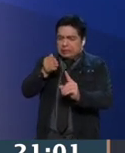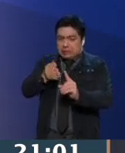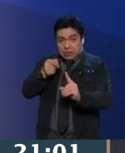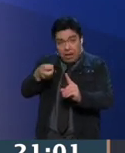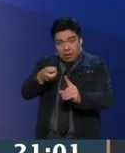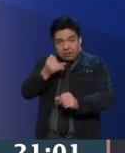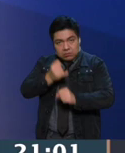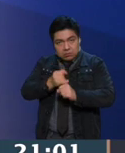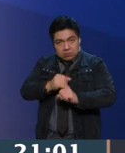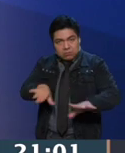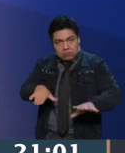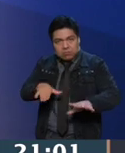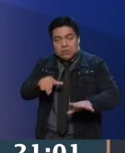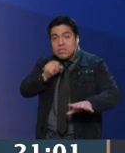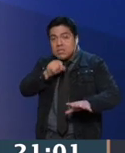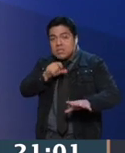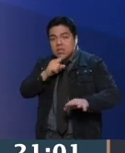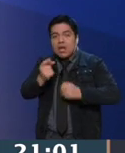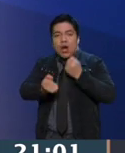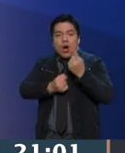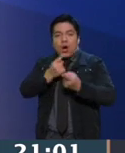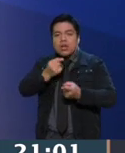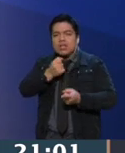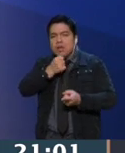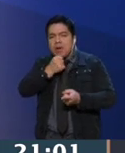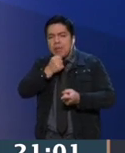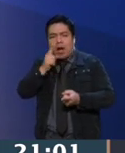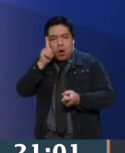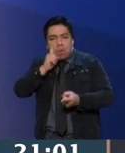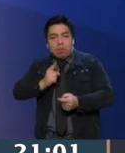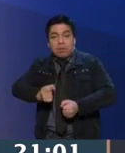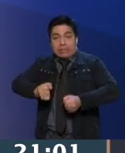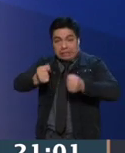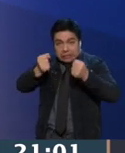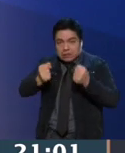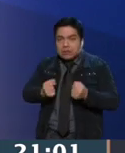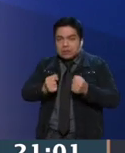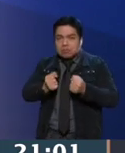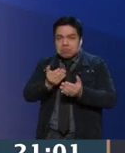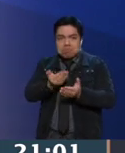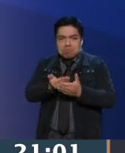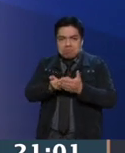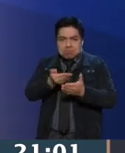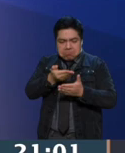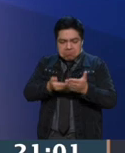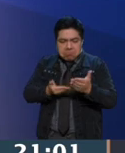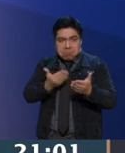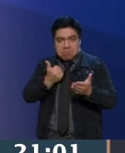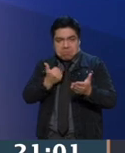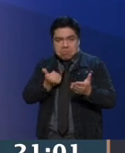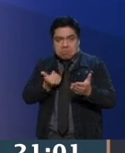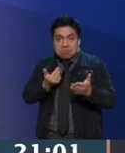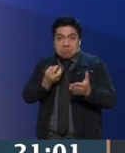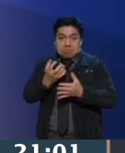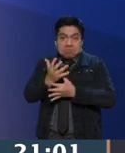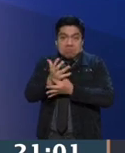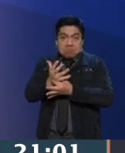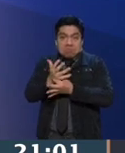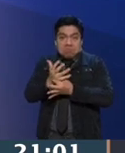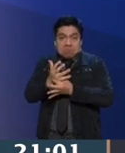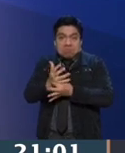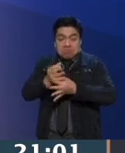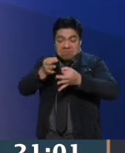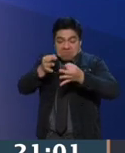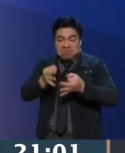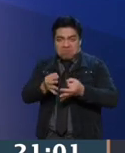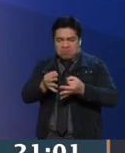información. Incluso ha habido reporteras que han afirmado que estos hechos, a pesar de no estar confirmados, son hechos ya